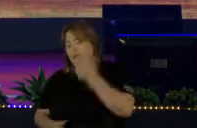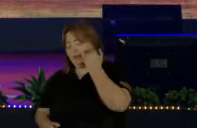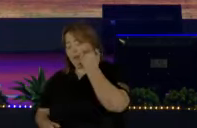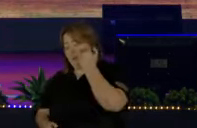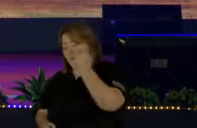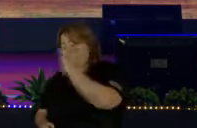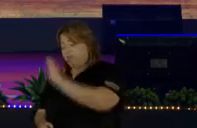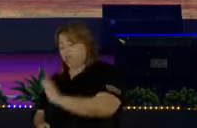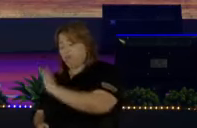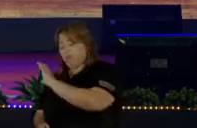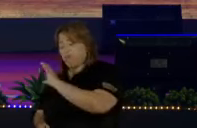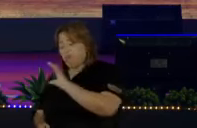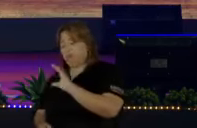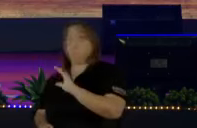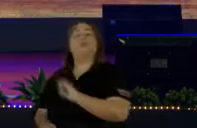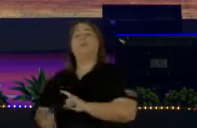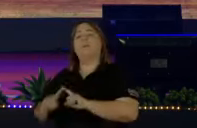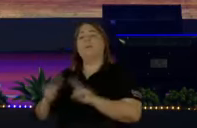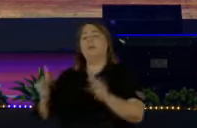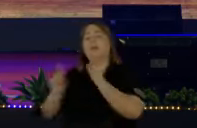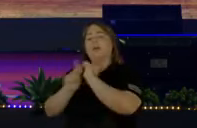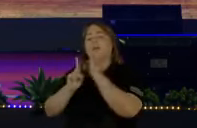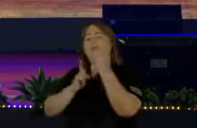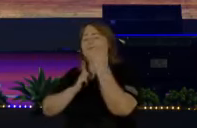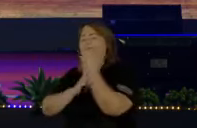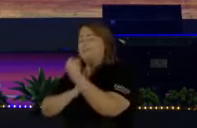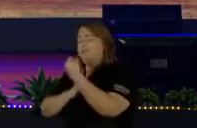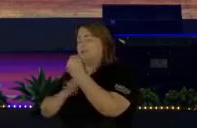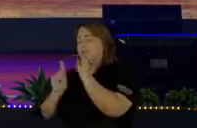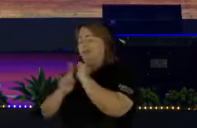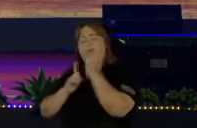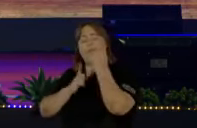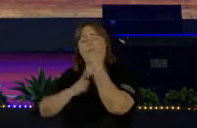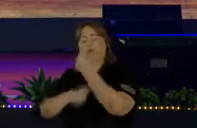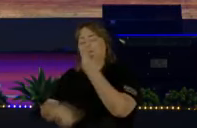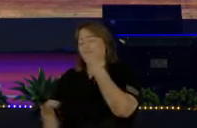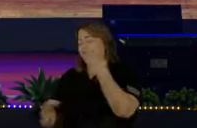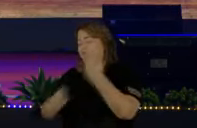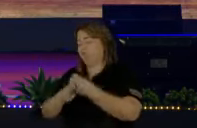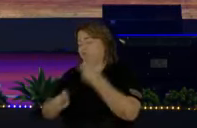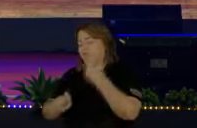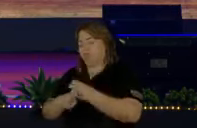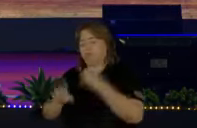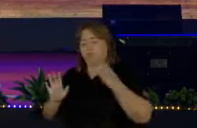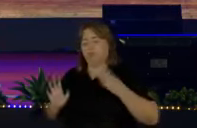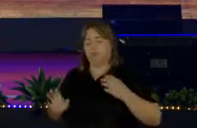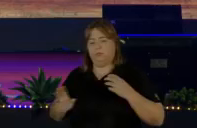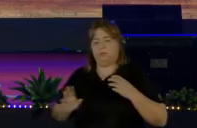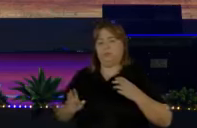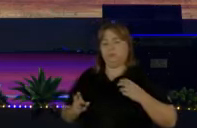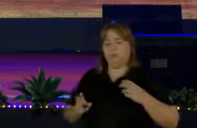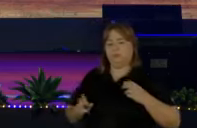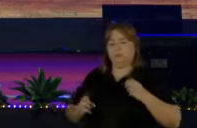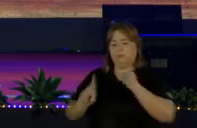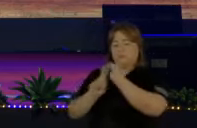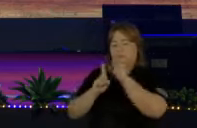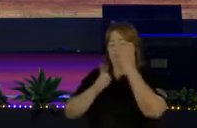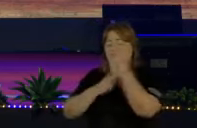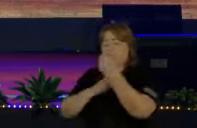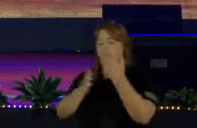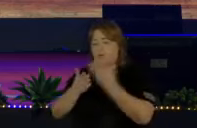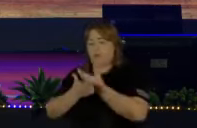crucificado. Todo en medio de ese ambiente, era una situación para ellos bien, bien precaria. Era una situación